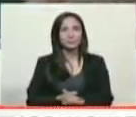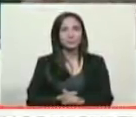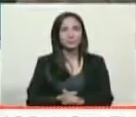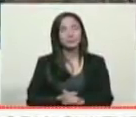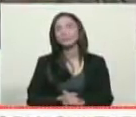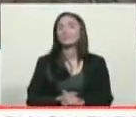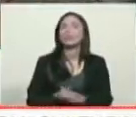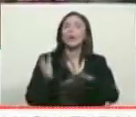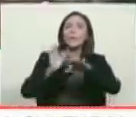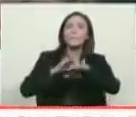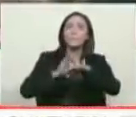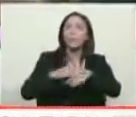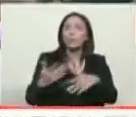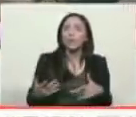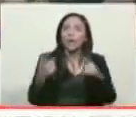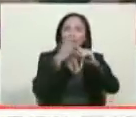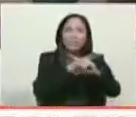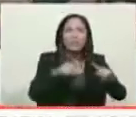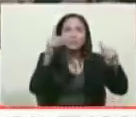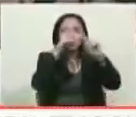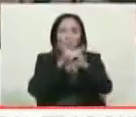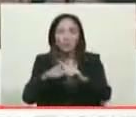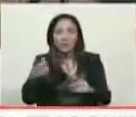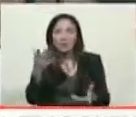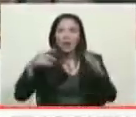Porque ¿cuál es la diferencia si él me grabó a mí?